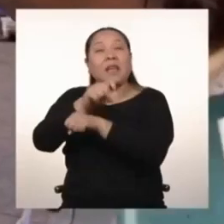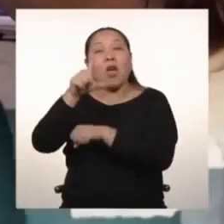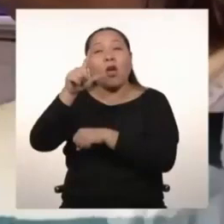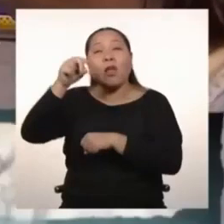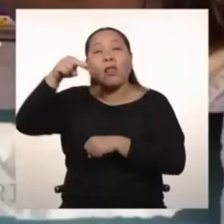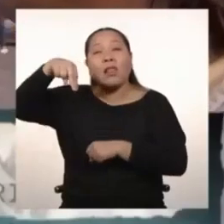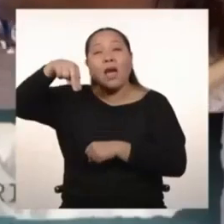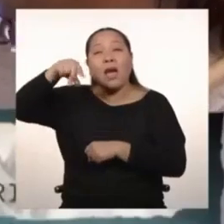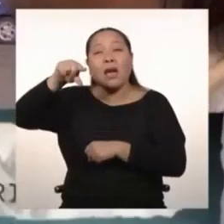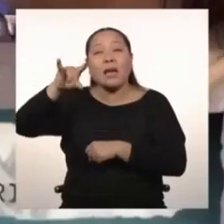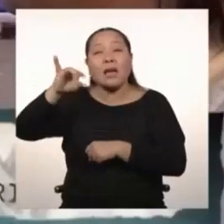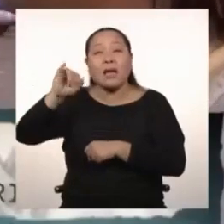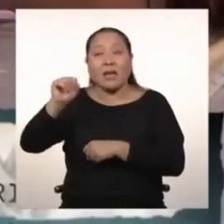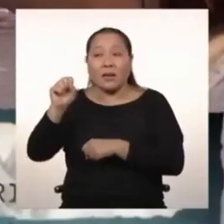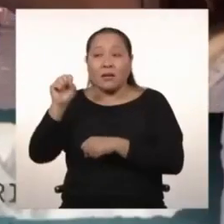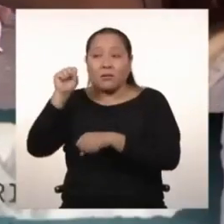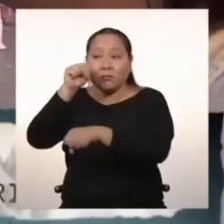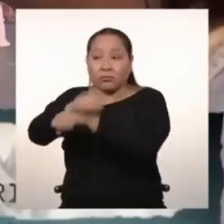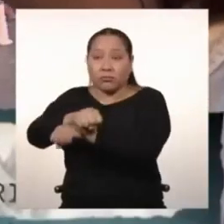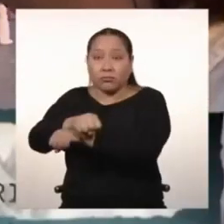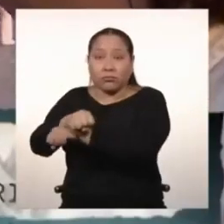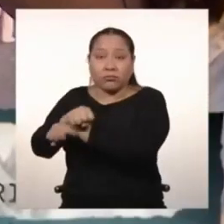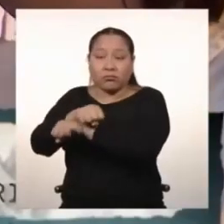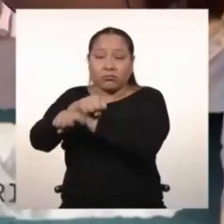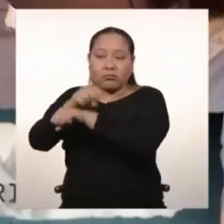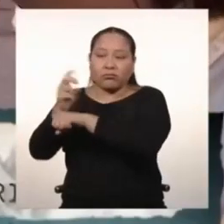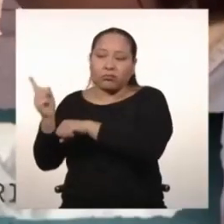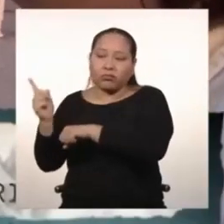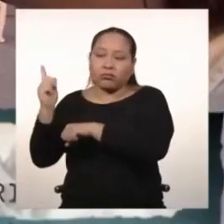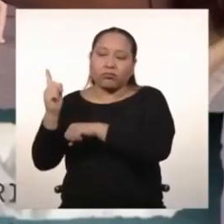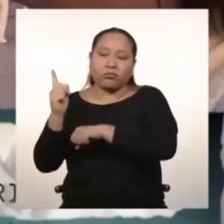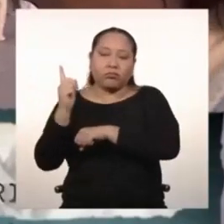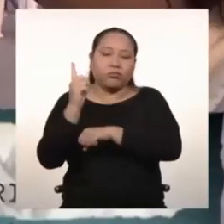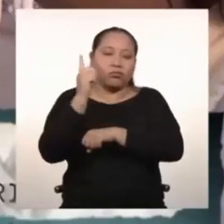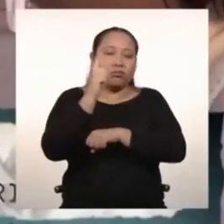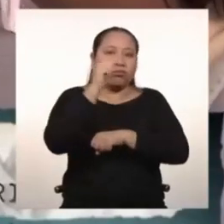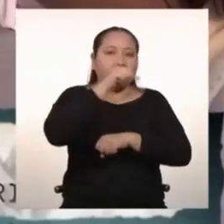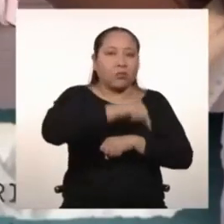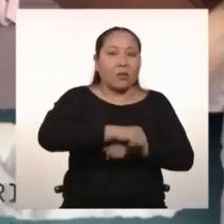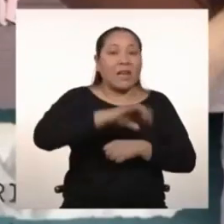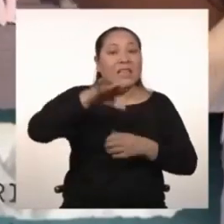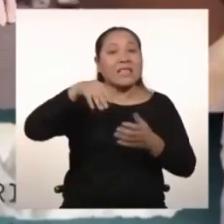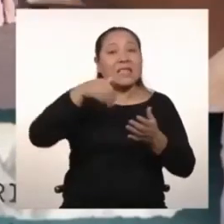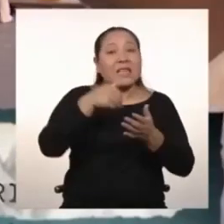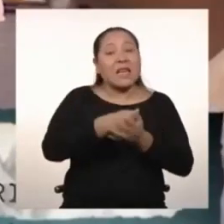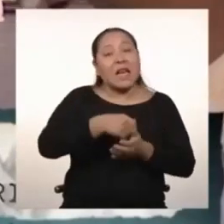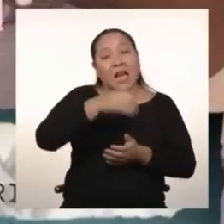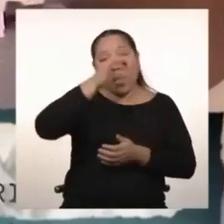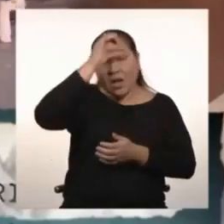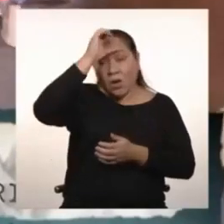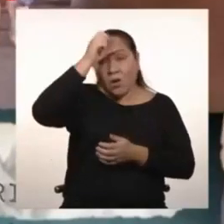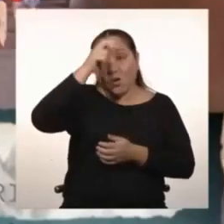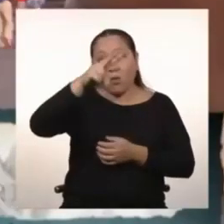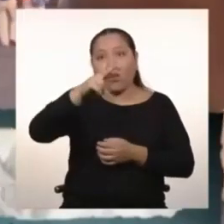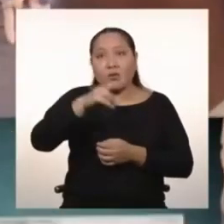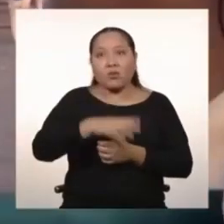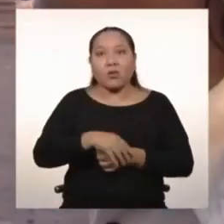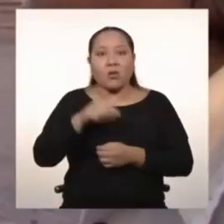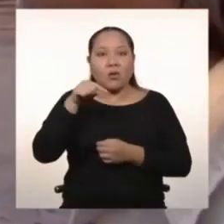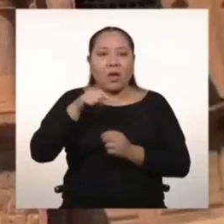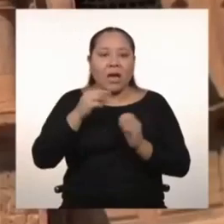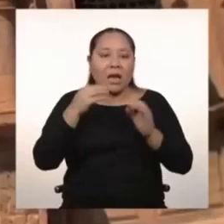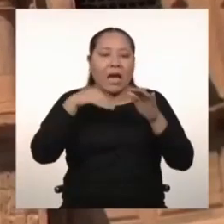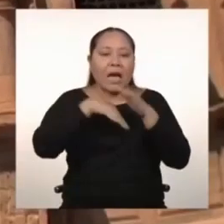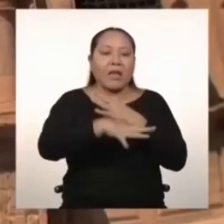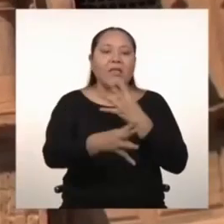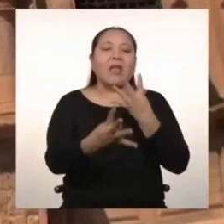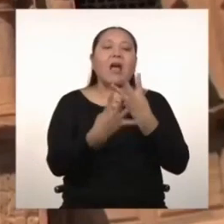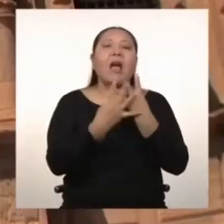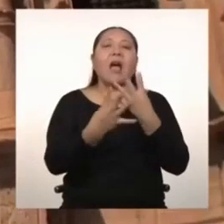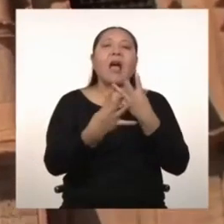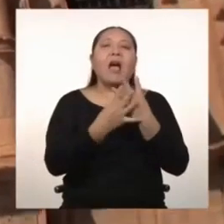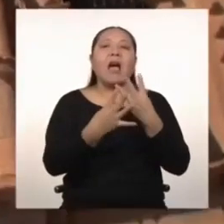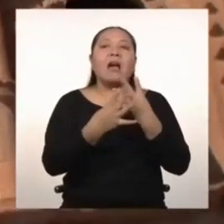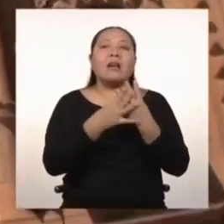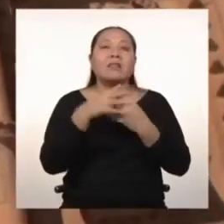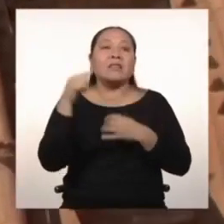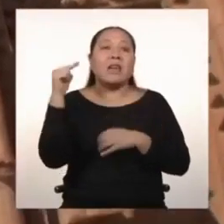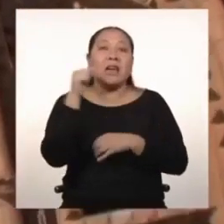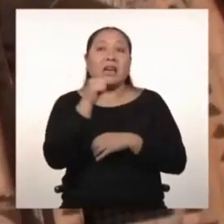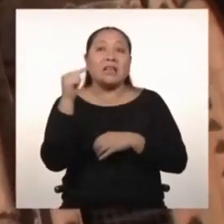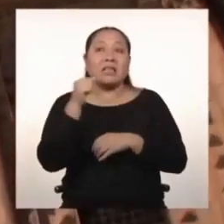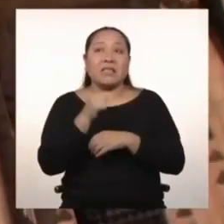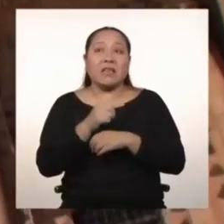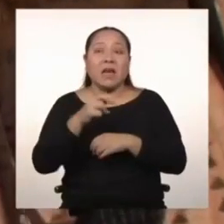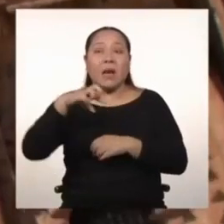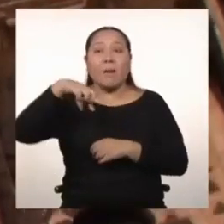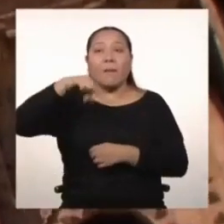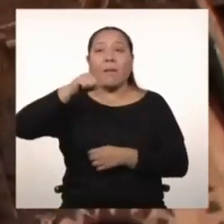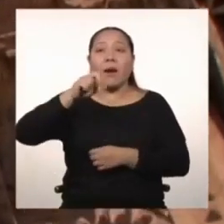Túpac Amaru es apresado y llega al Cusco y precisamente se encarcela donde es ahora el